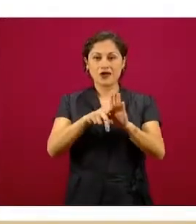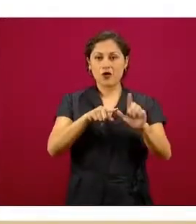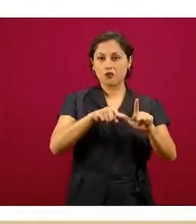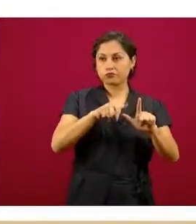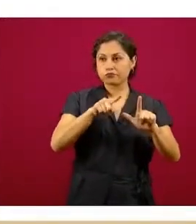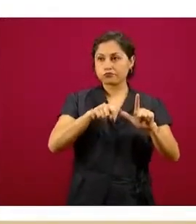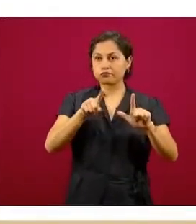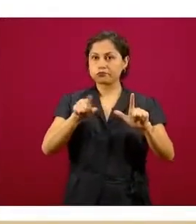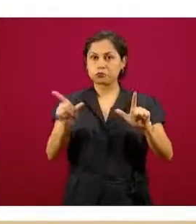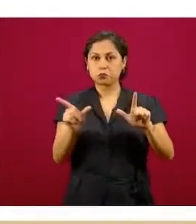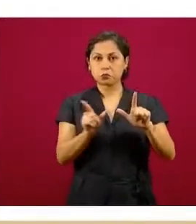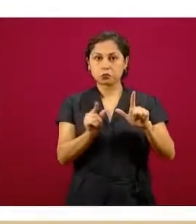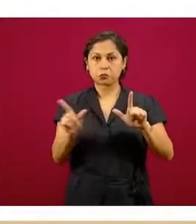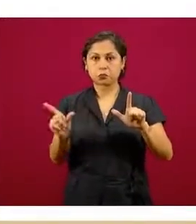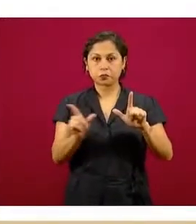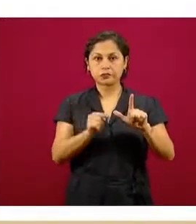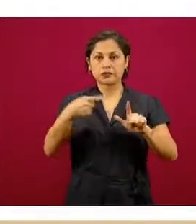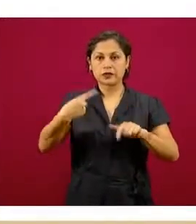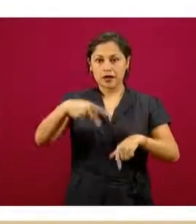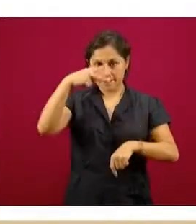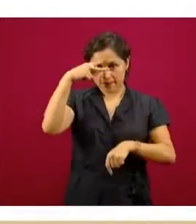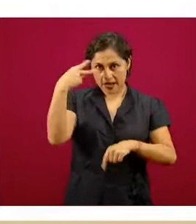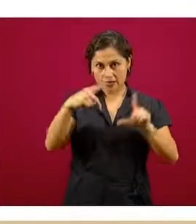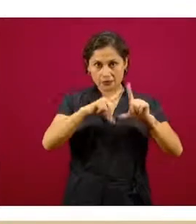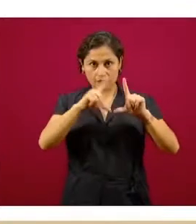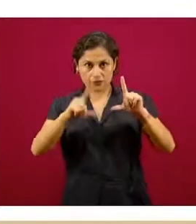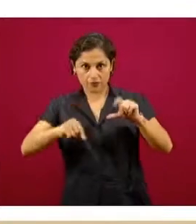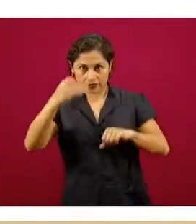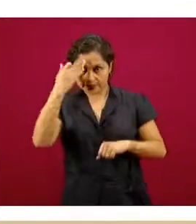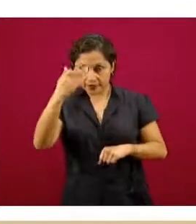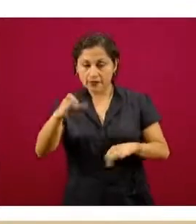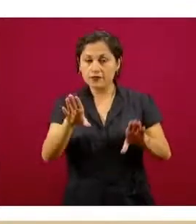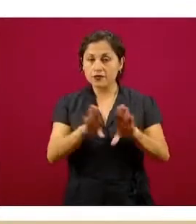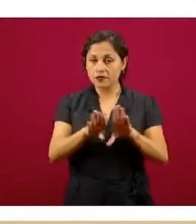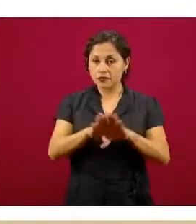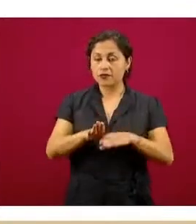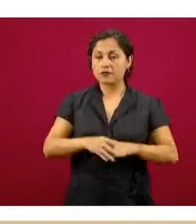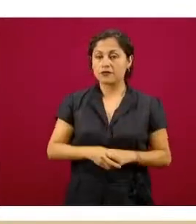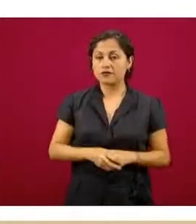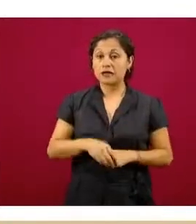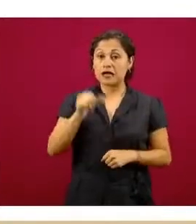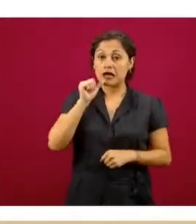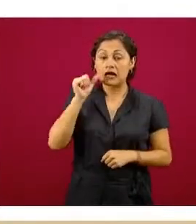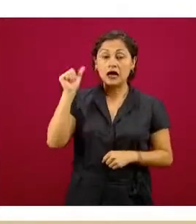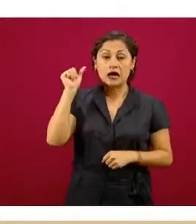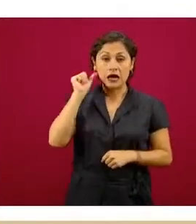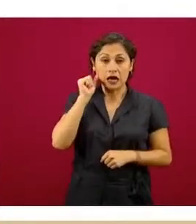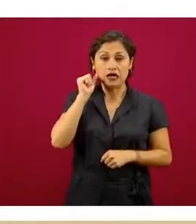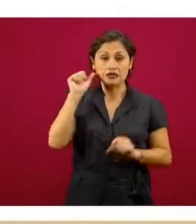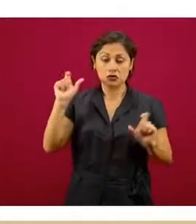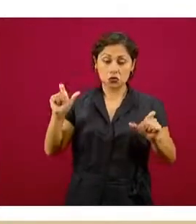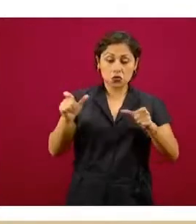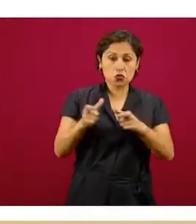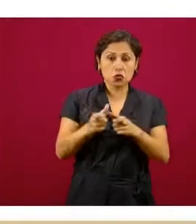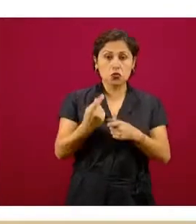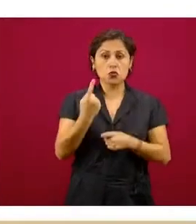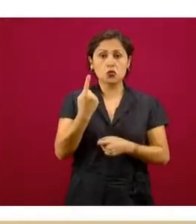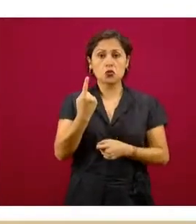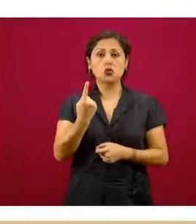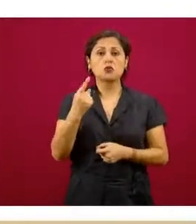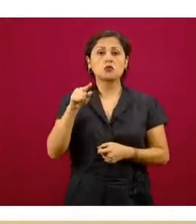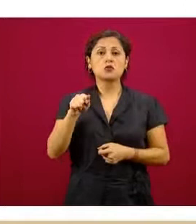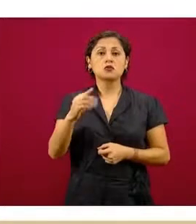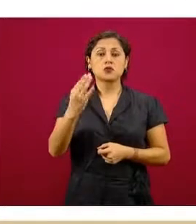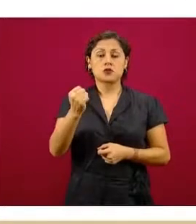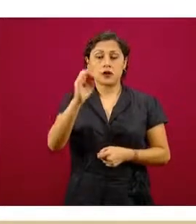momento ha tenido la epidemia en México, y si recuerdan el día de ayer era el punto más bajo que se había alcanzado, 1.9%